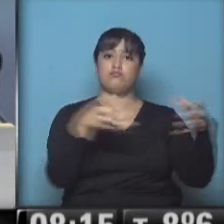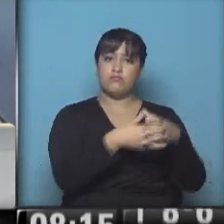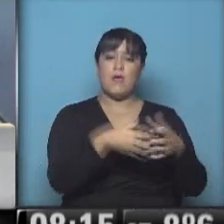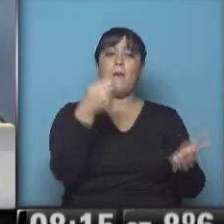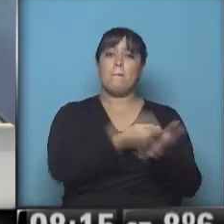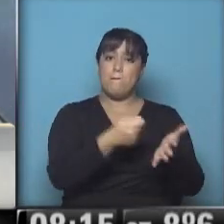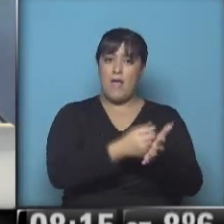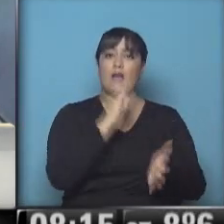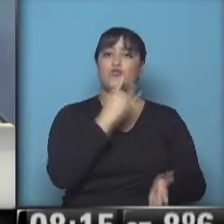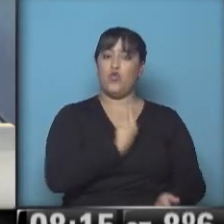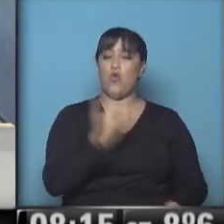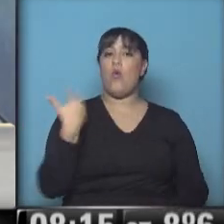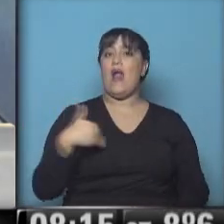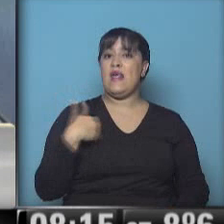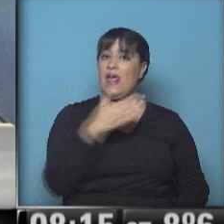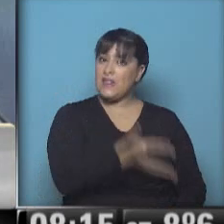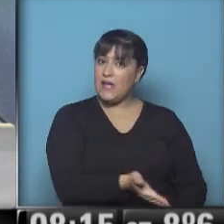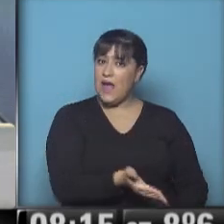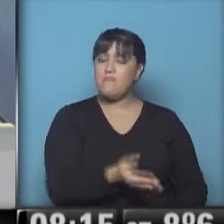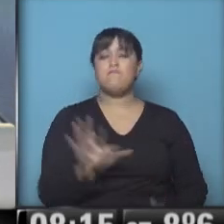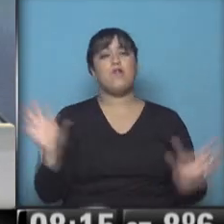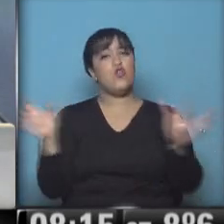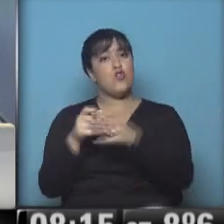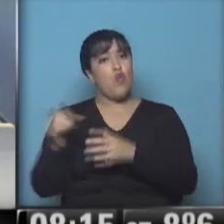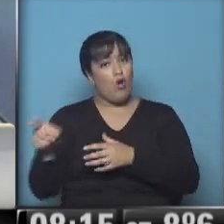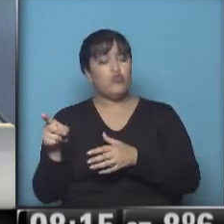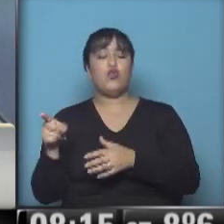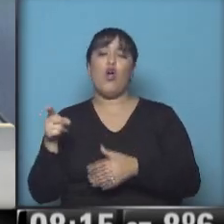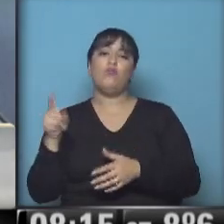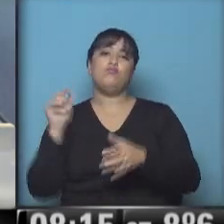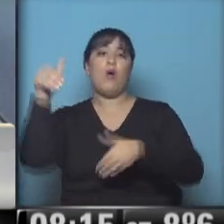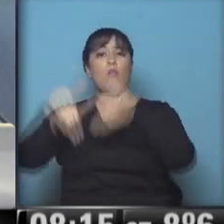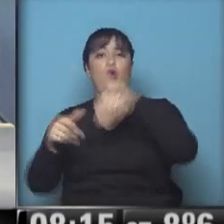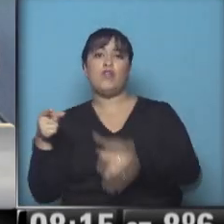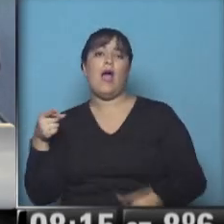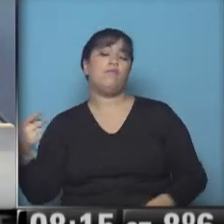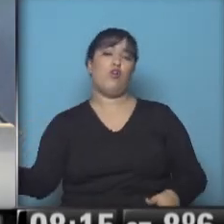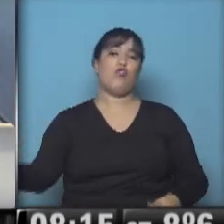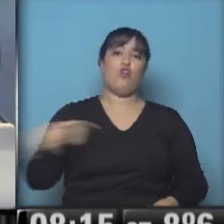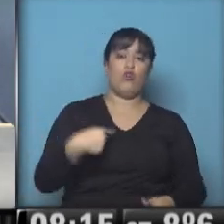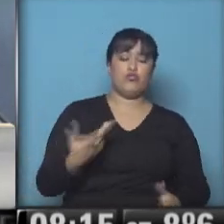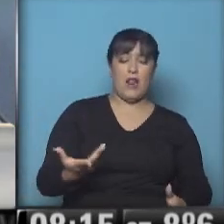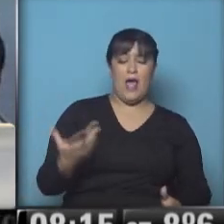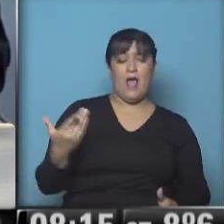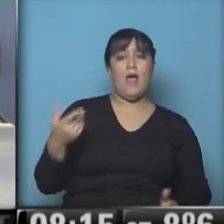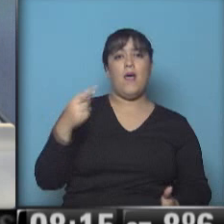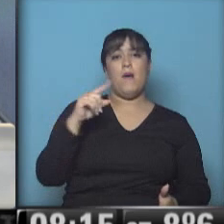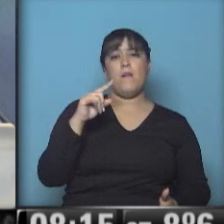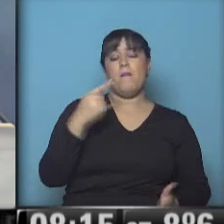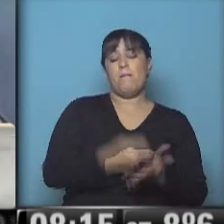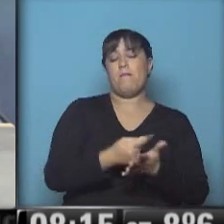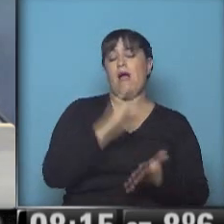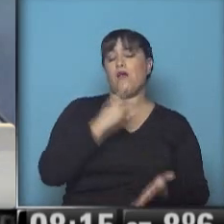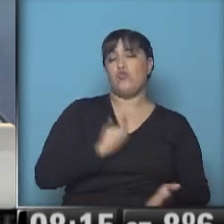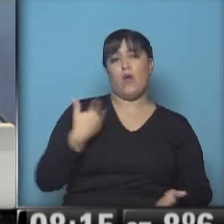soberano y una estrategia Autónoma por parte del país y los que votan en contra de la soberanía del país del pago soberano